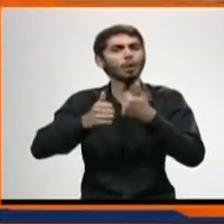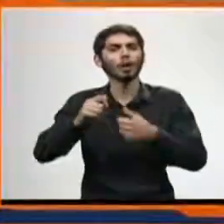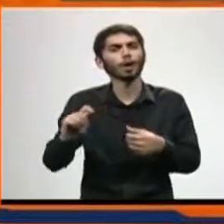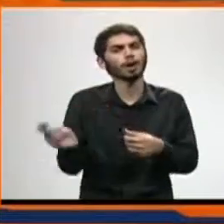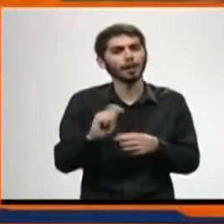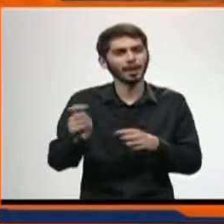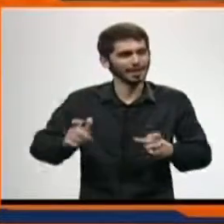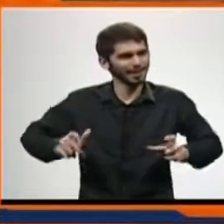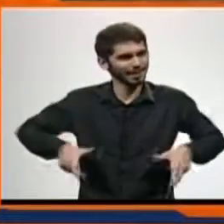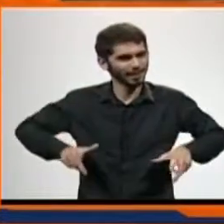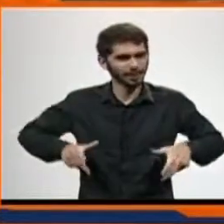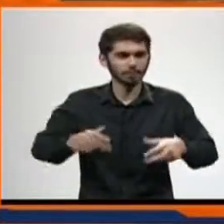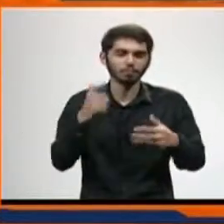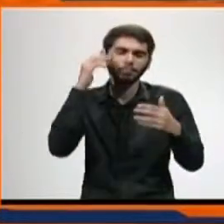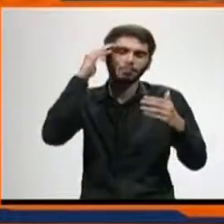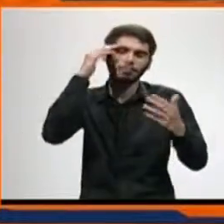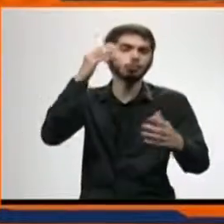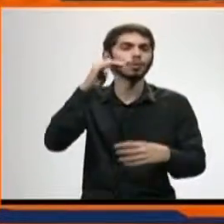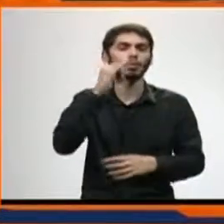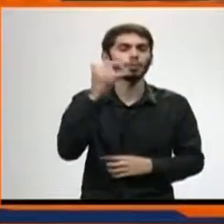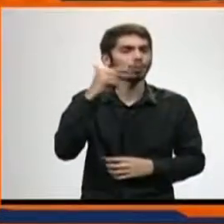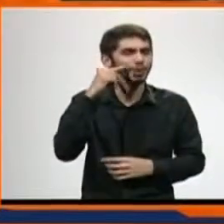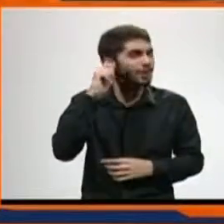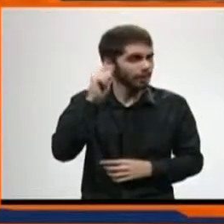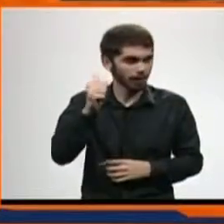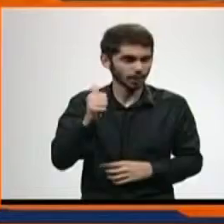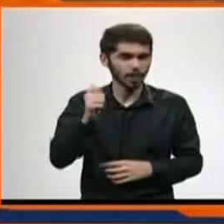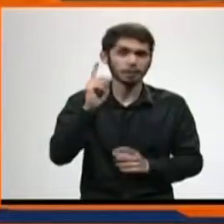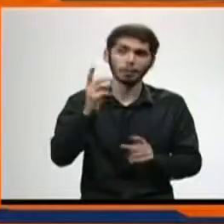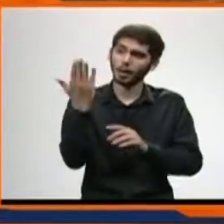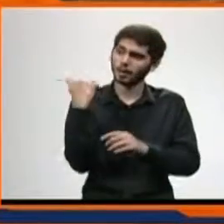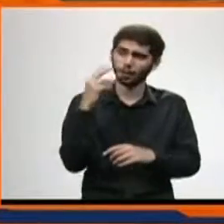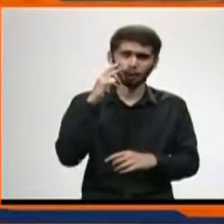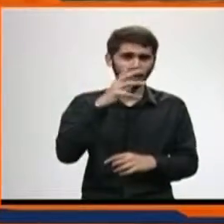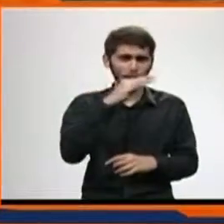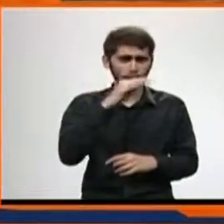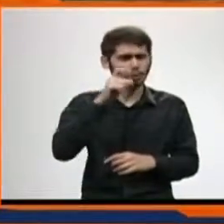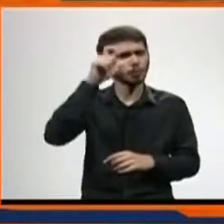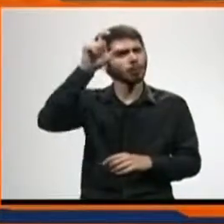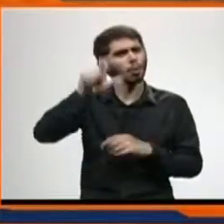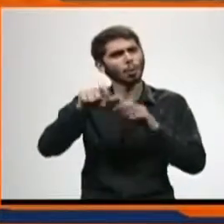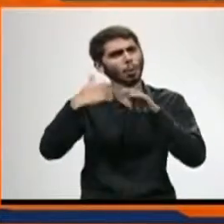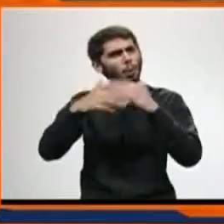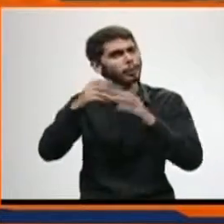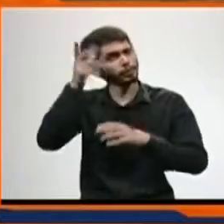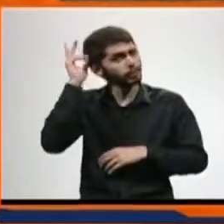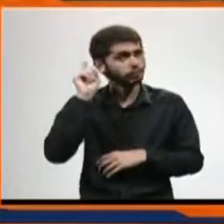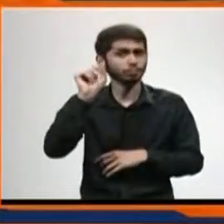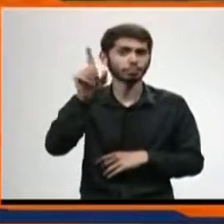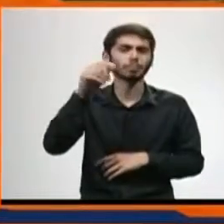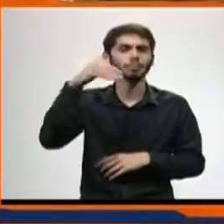memoria de Miguel suñiga y al igual que en el 2014 el chileno Robinson Méndez fue quien se quedó con el